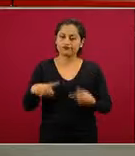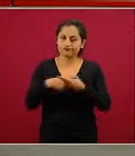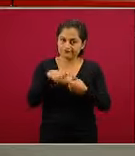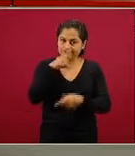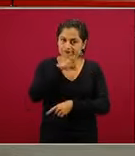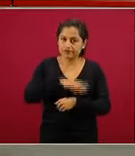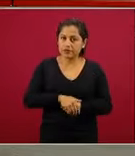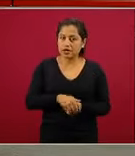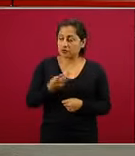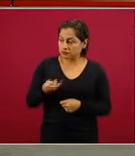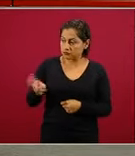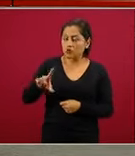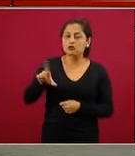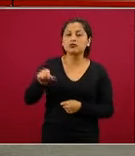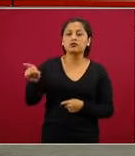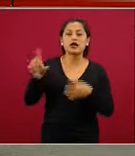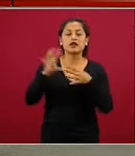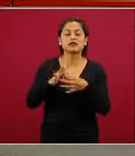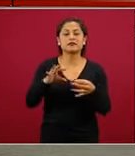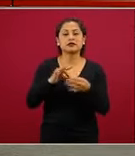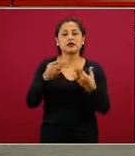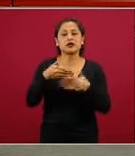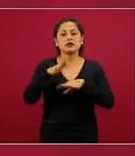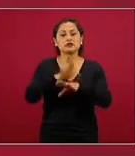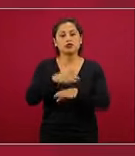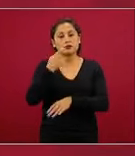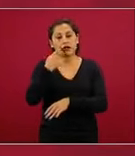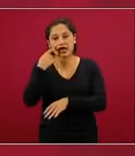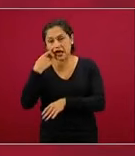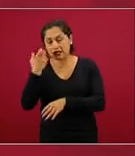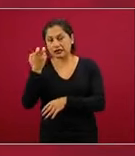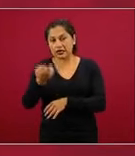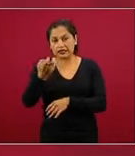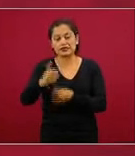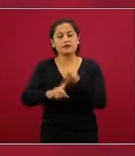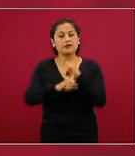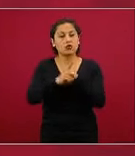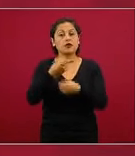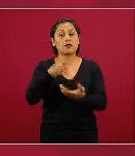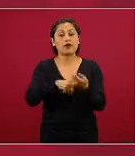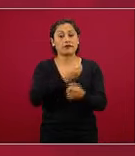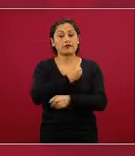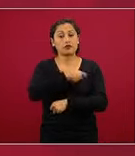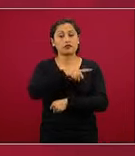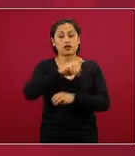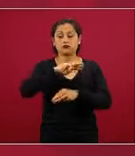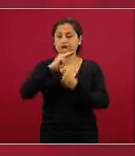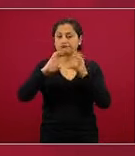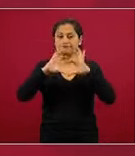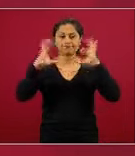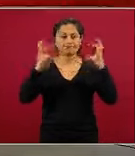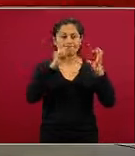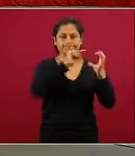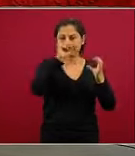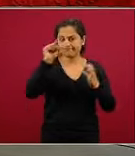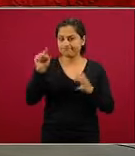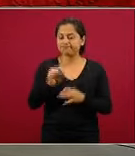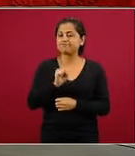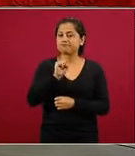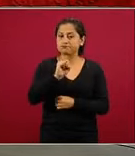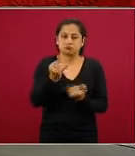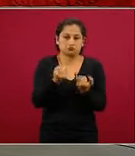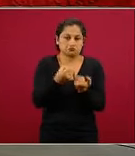y ellos comentarán, las adicciones son un grave problema de salud pública a nivel mundial y desde luego también en nuestro